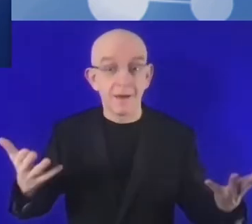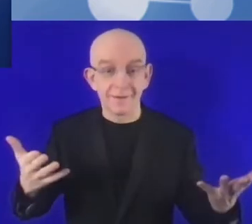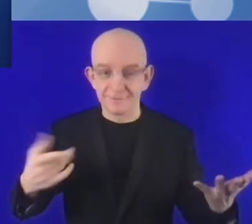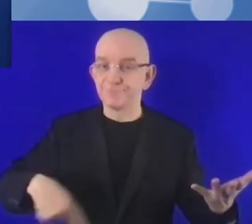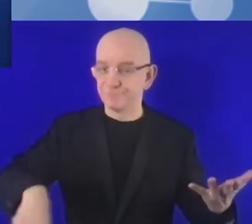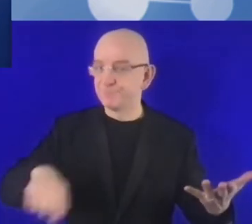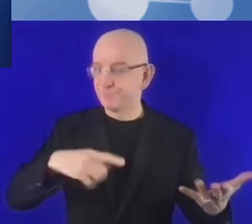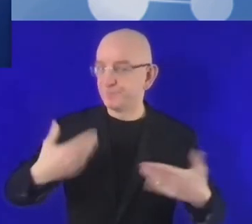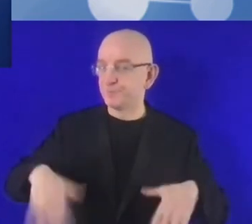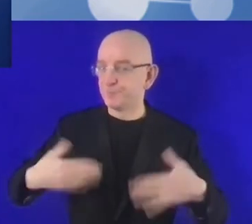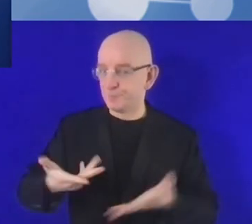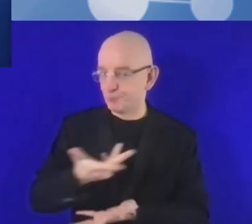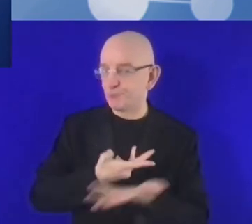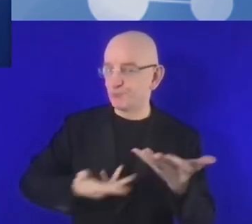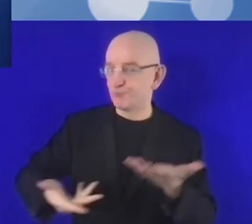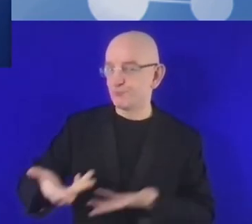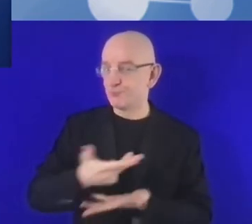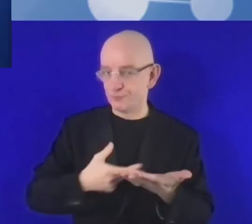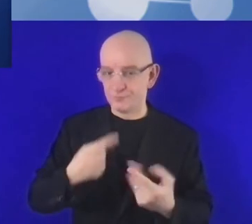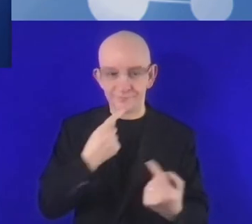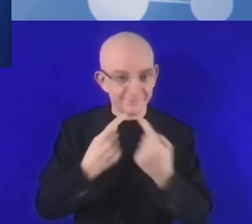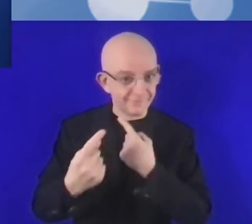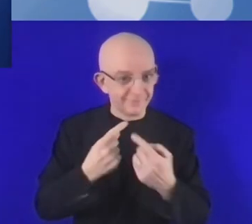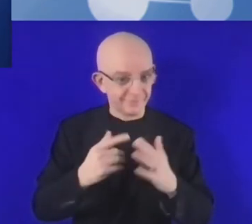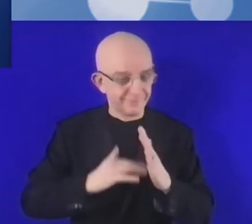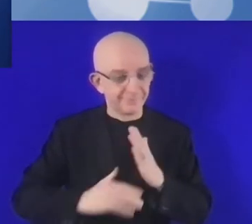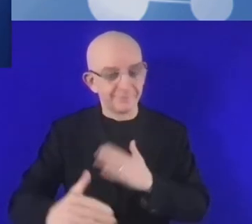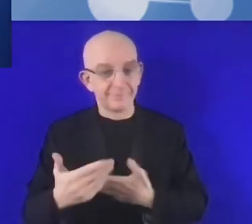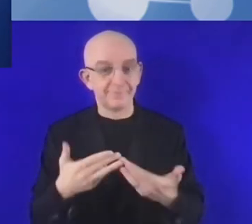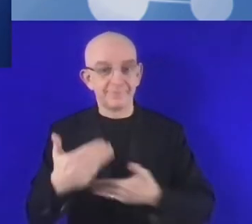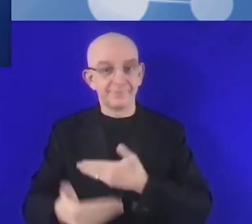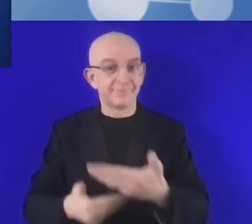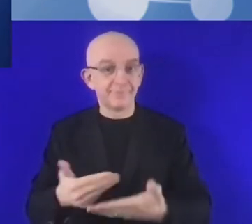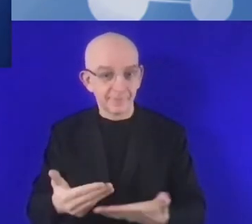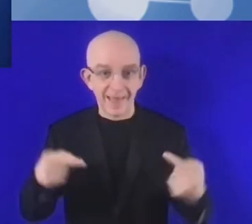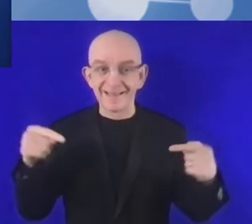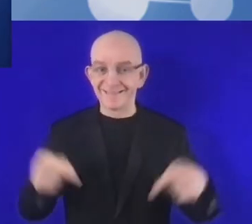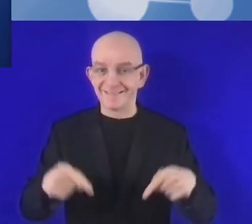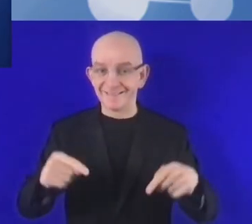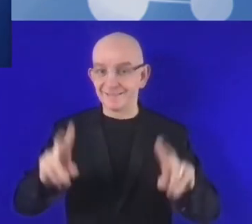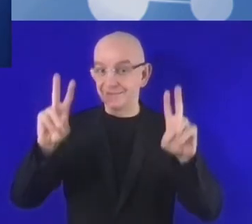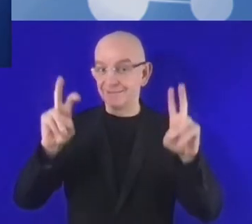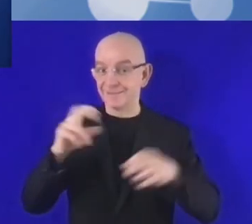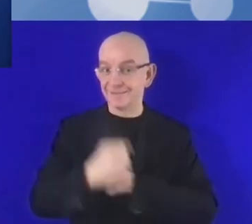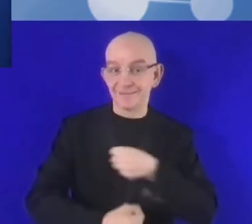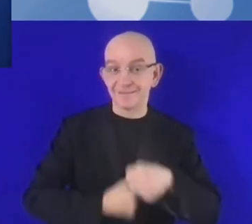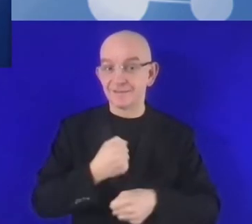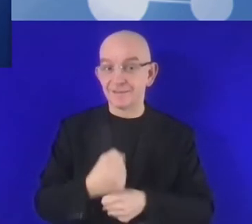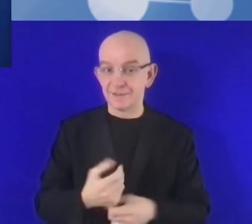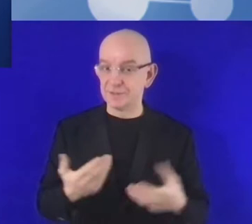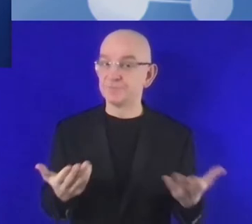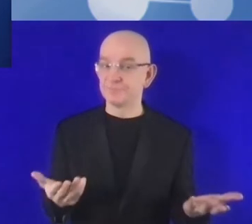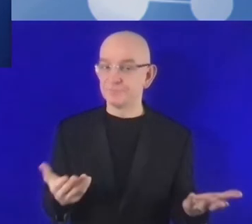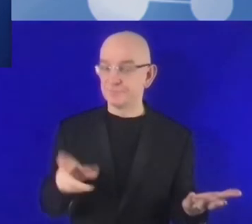Estas preguntas serán parte del debate que se llevará a cabo aquí, más aún que el